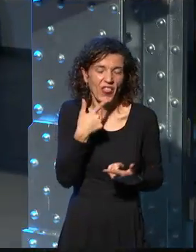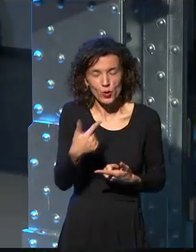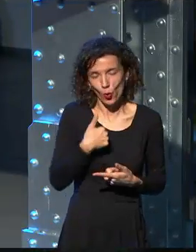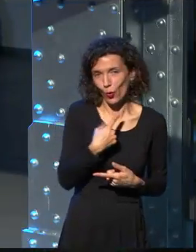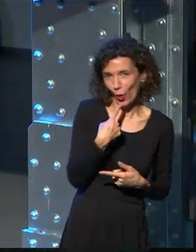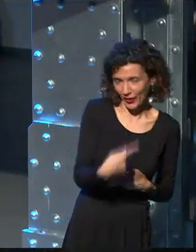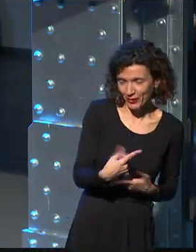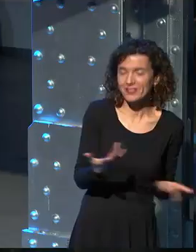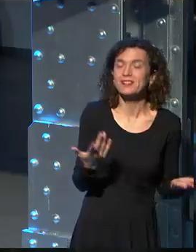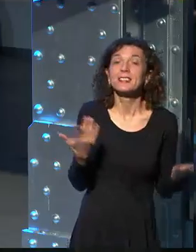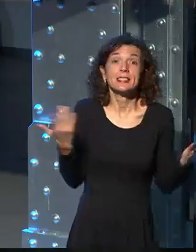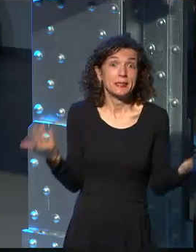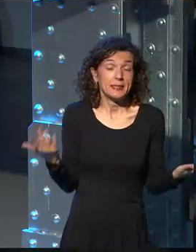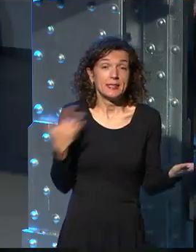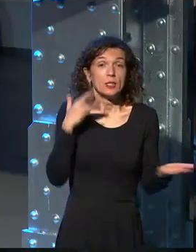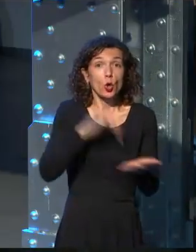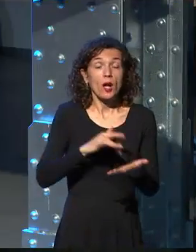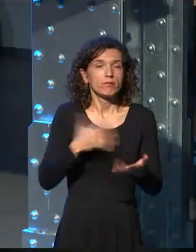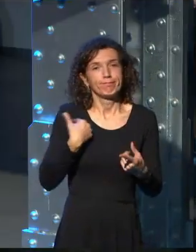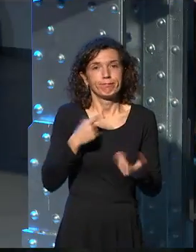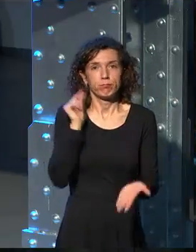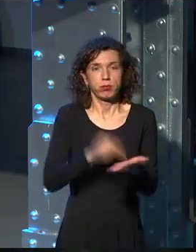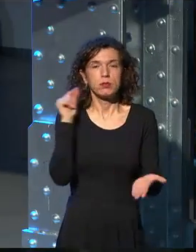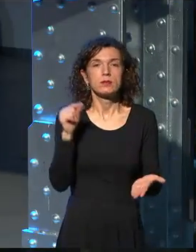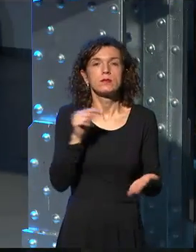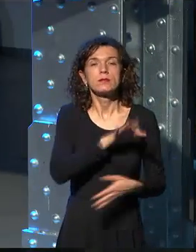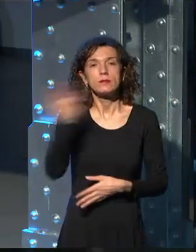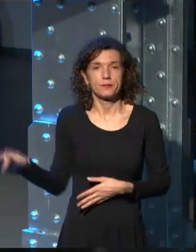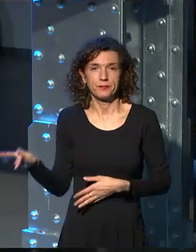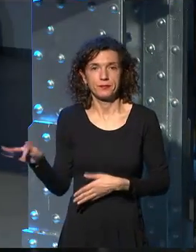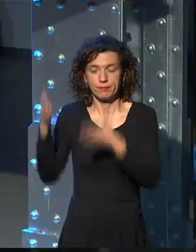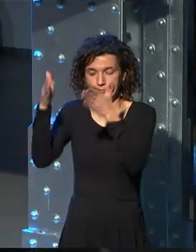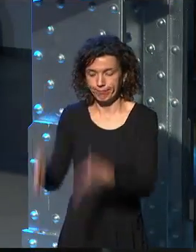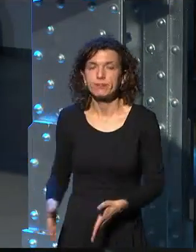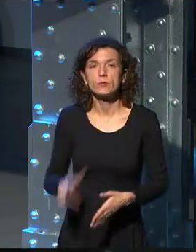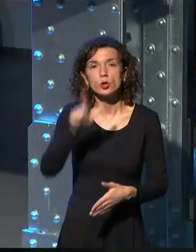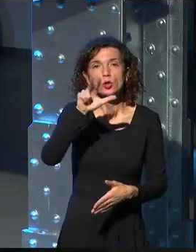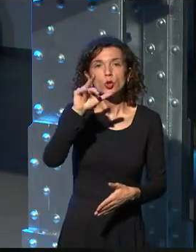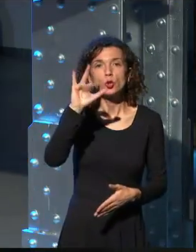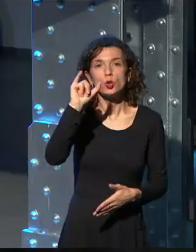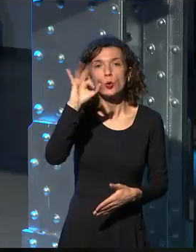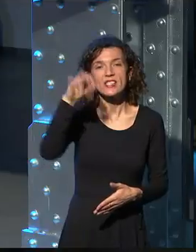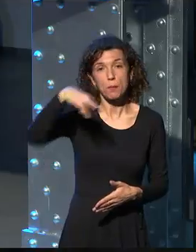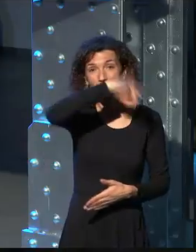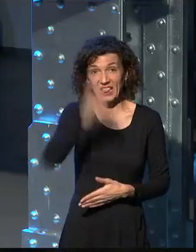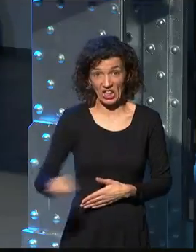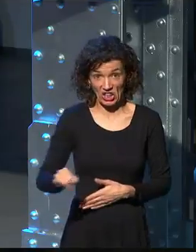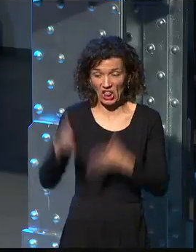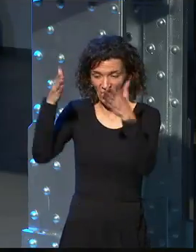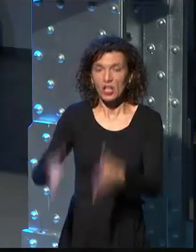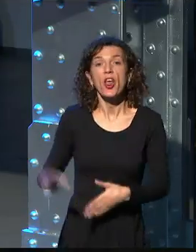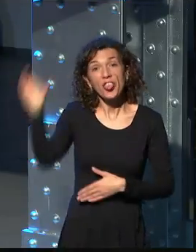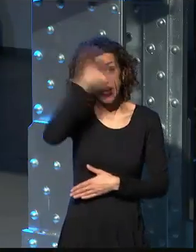yo. Pues vamos rápidamente a escuchar a Luis Martínez. Luis Martínez